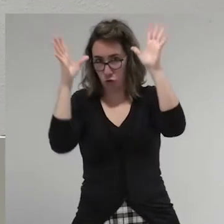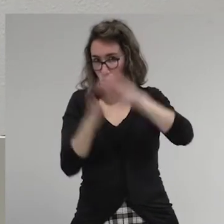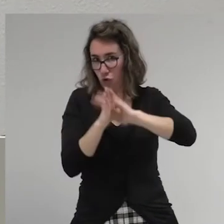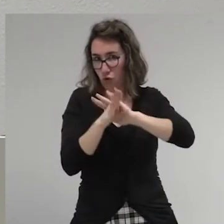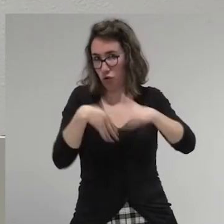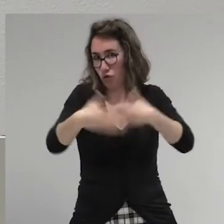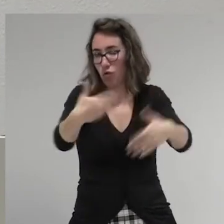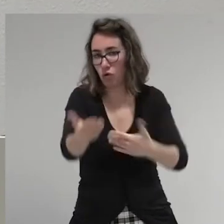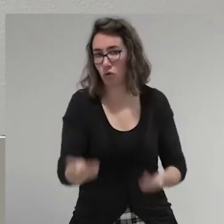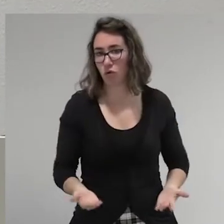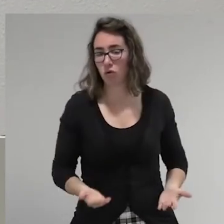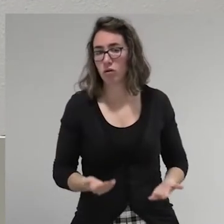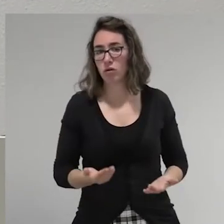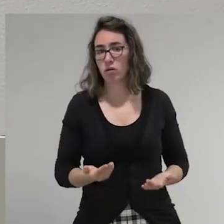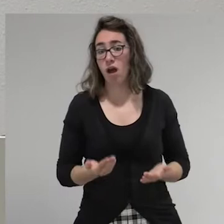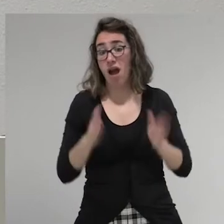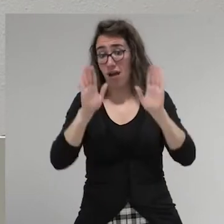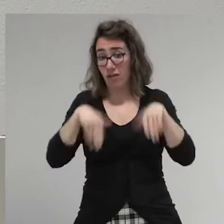Por lo tanto,